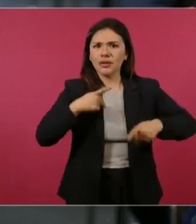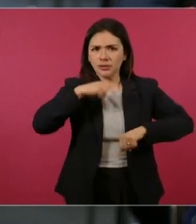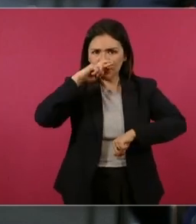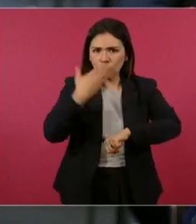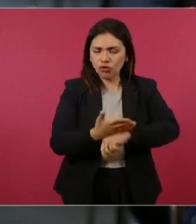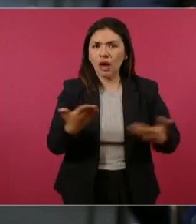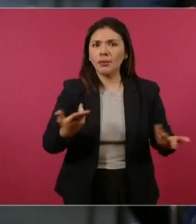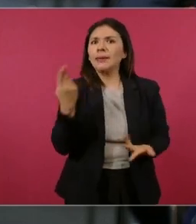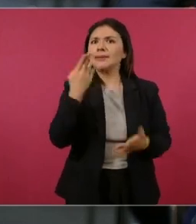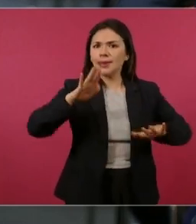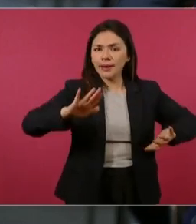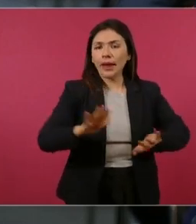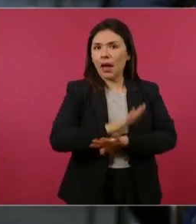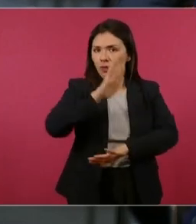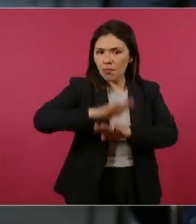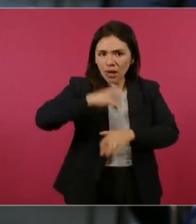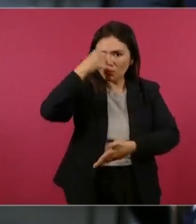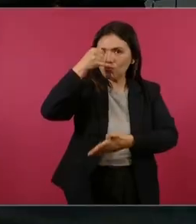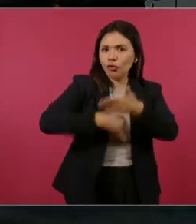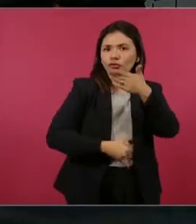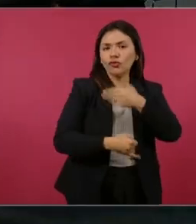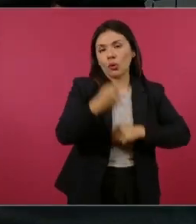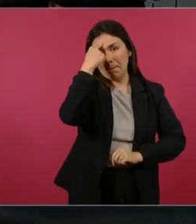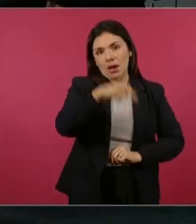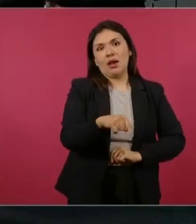necesita un cambio radical en esta